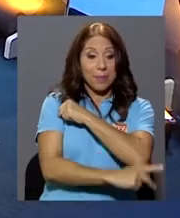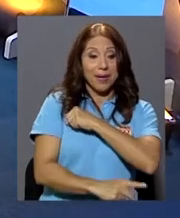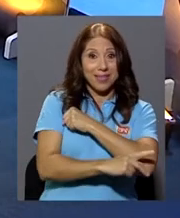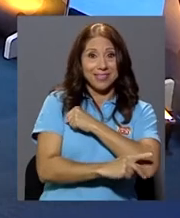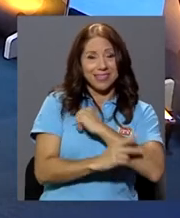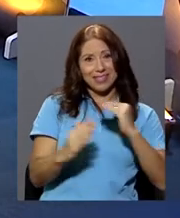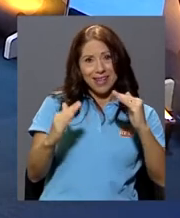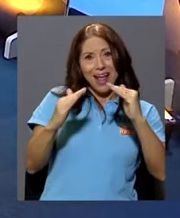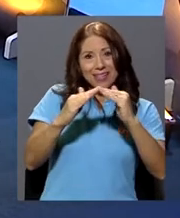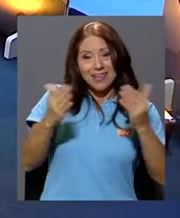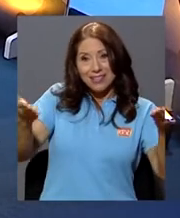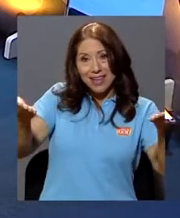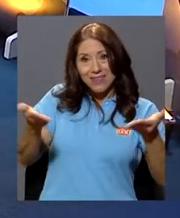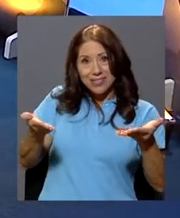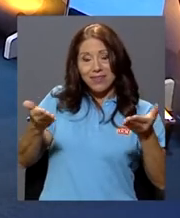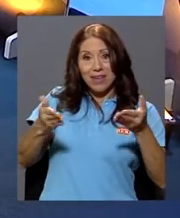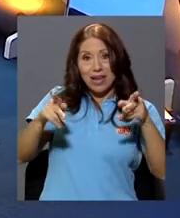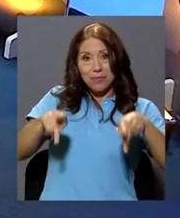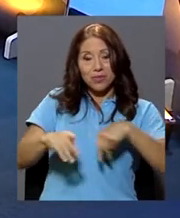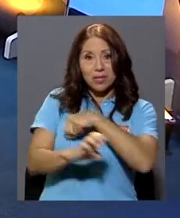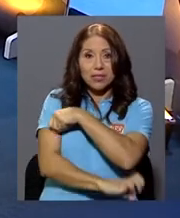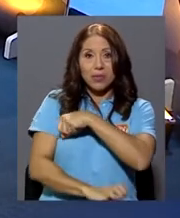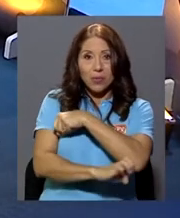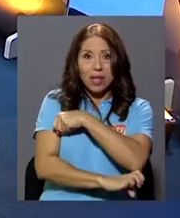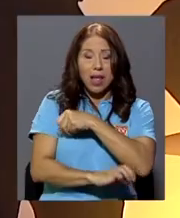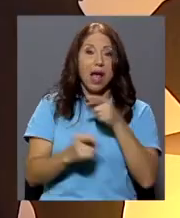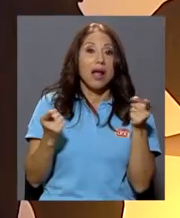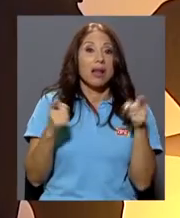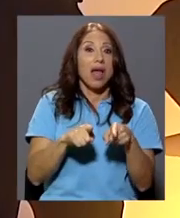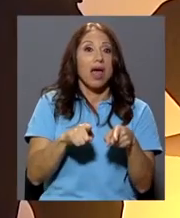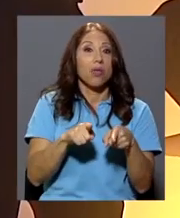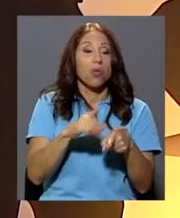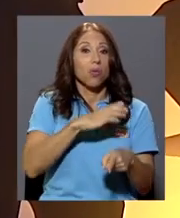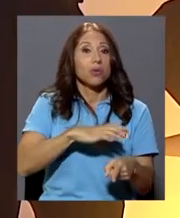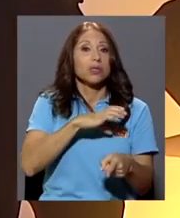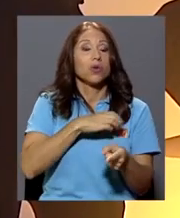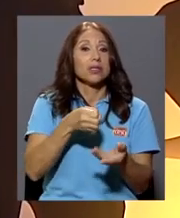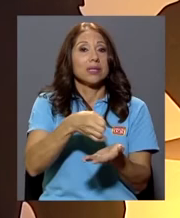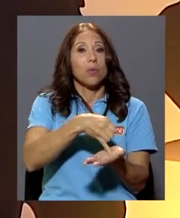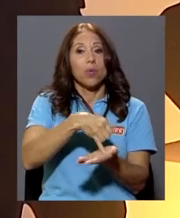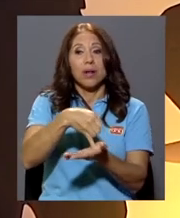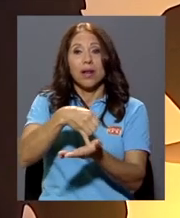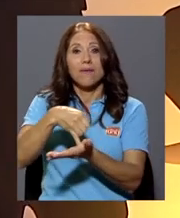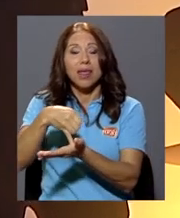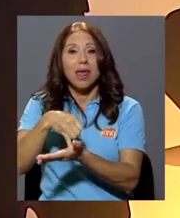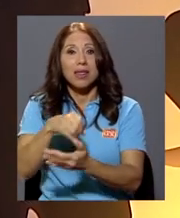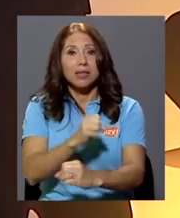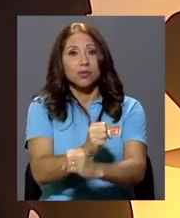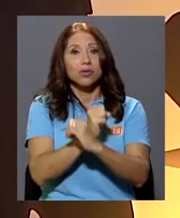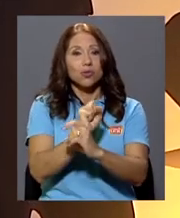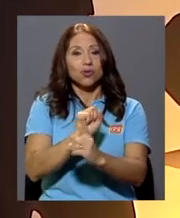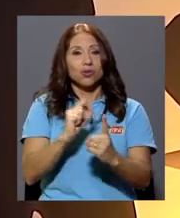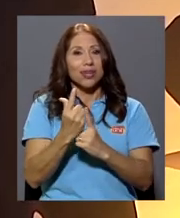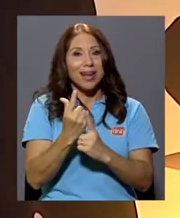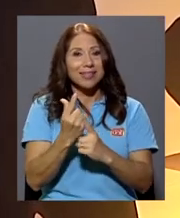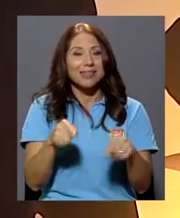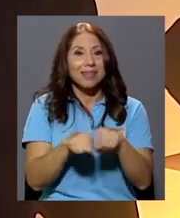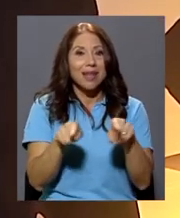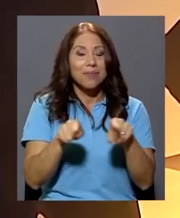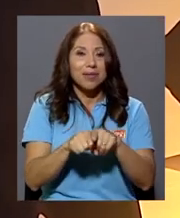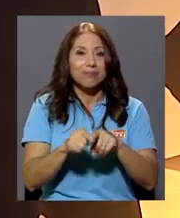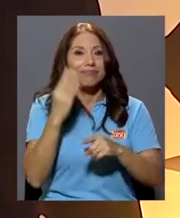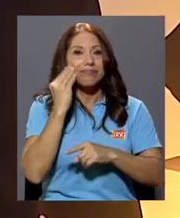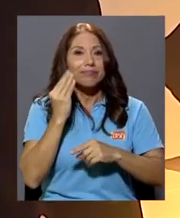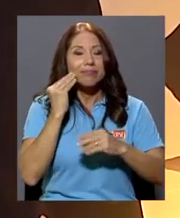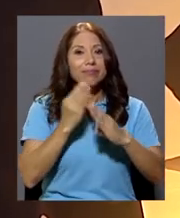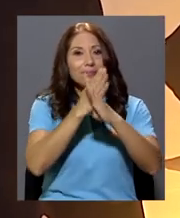migrantes una condición de vulnerabilidad muchas veces en sus seguros sociales y sobre la vivencia de la paz. Y